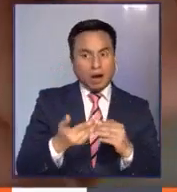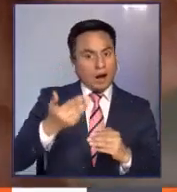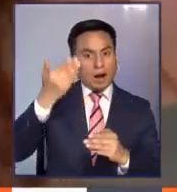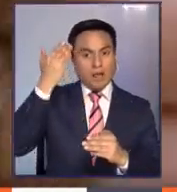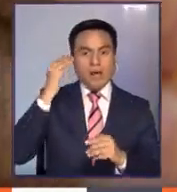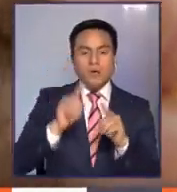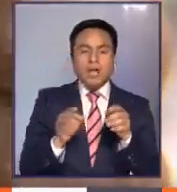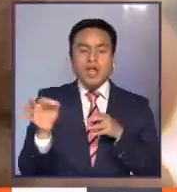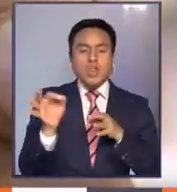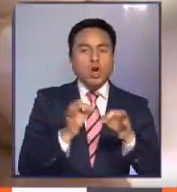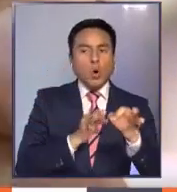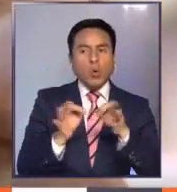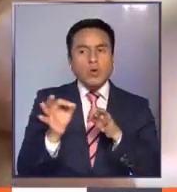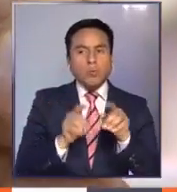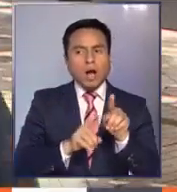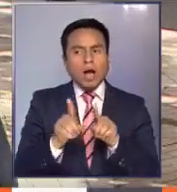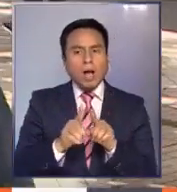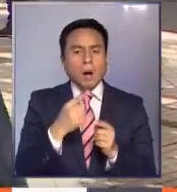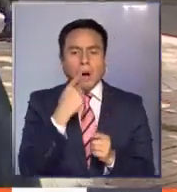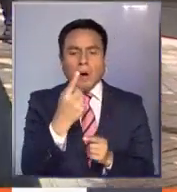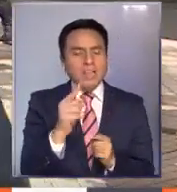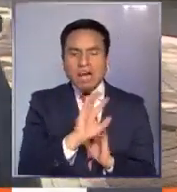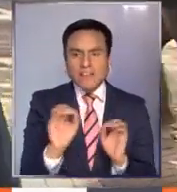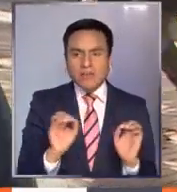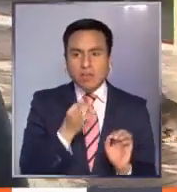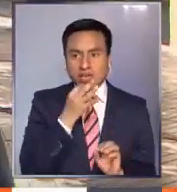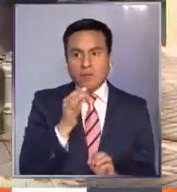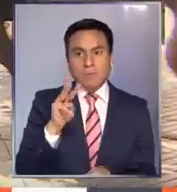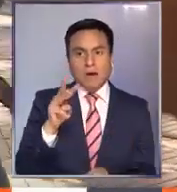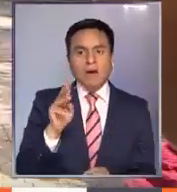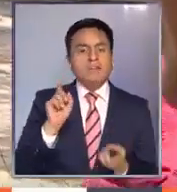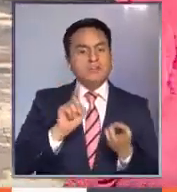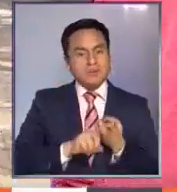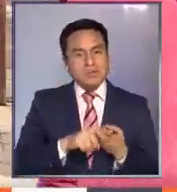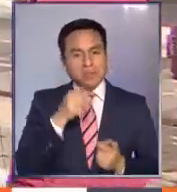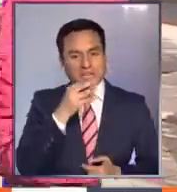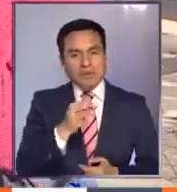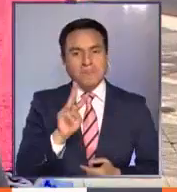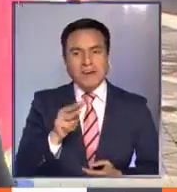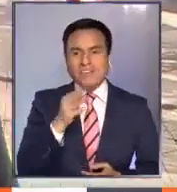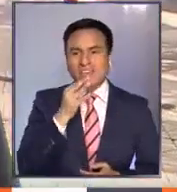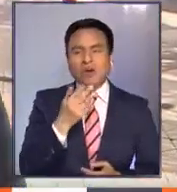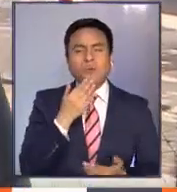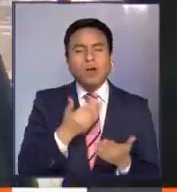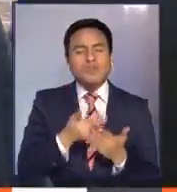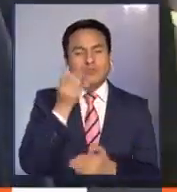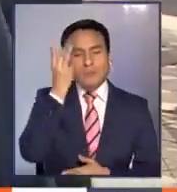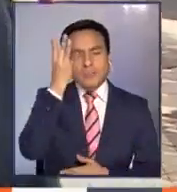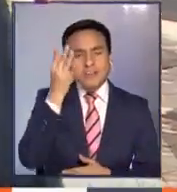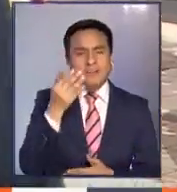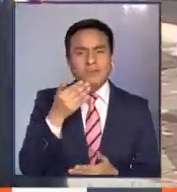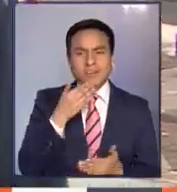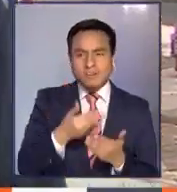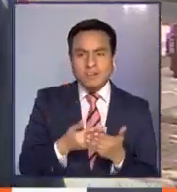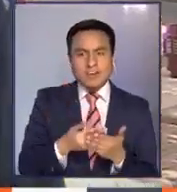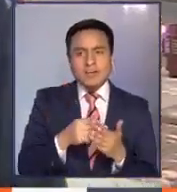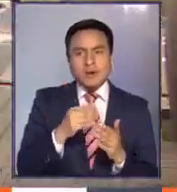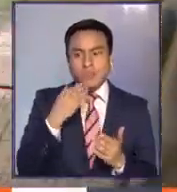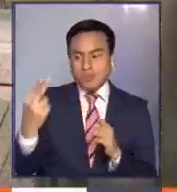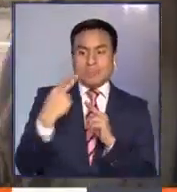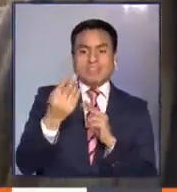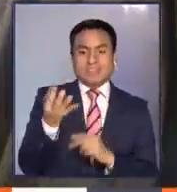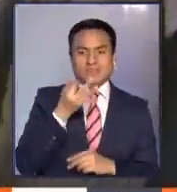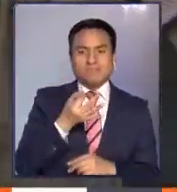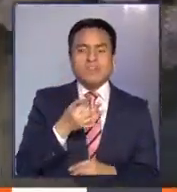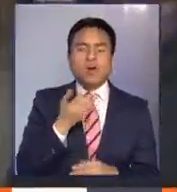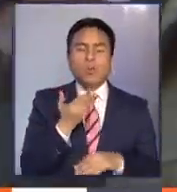algunas novias ni siquiera eran consultadas. Yo le dije a mi mamá que iba a ser mi señora, así que... ¿Y usted cuándo se enteró que iba a pasar eso? Ahí nomás en cuanto lo vi.